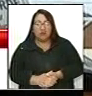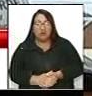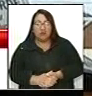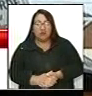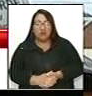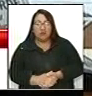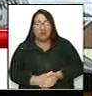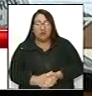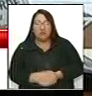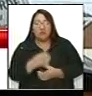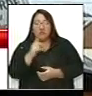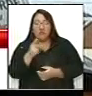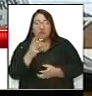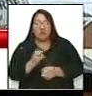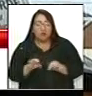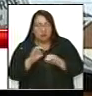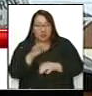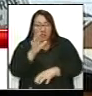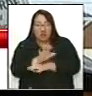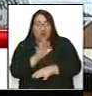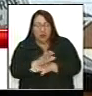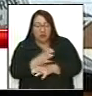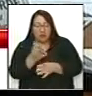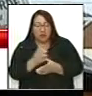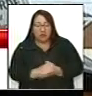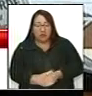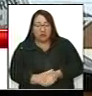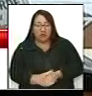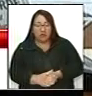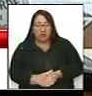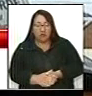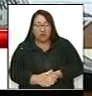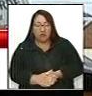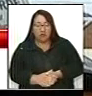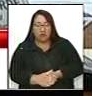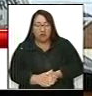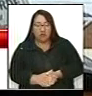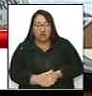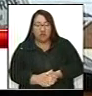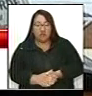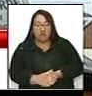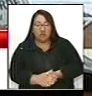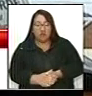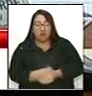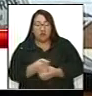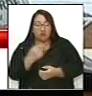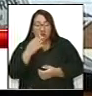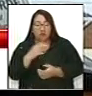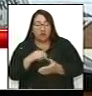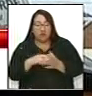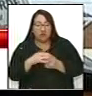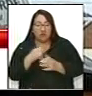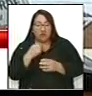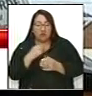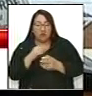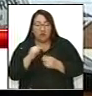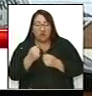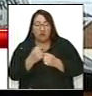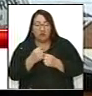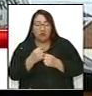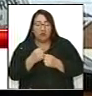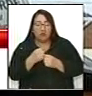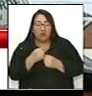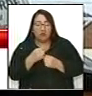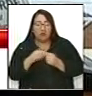placer compartir un tema tan importante que en estos últimos años, como ustedes saben, ha creado de repente controversia en una sociedad